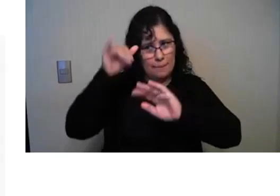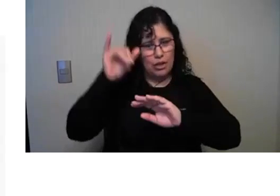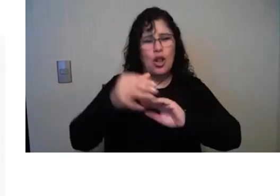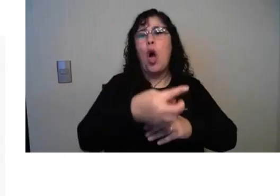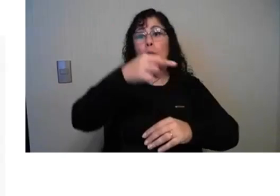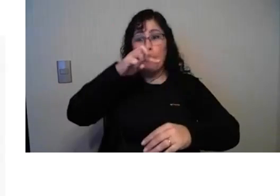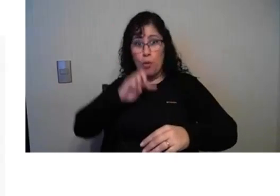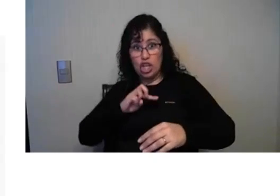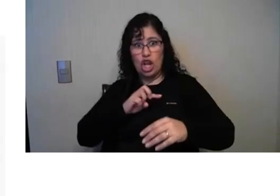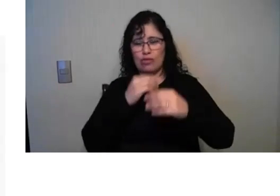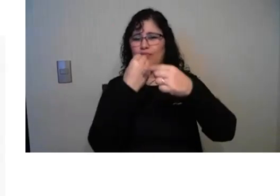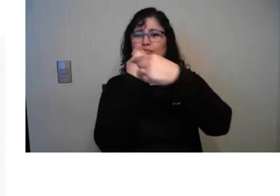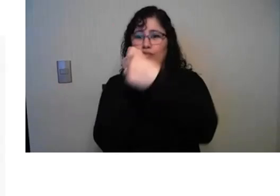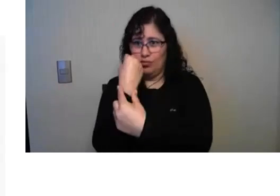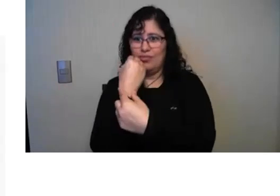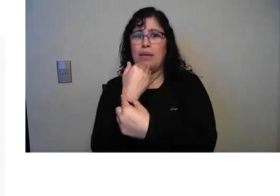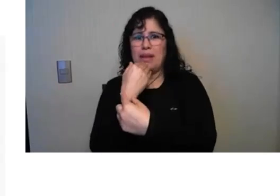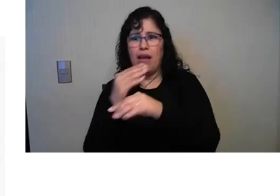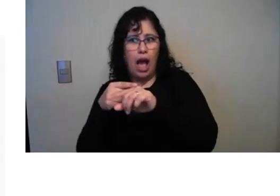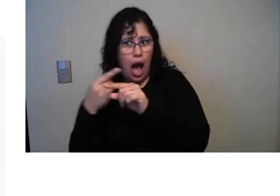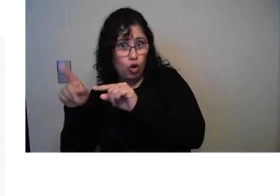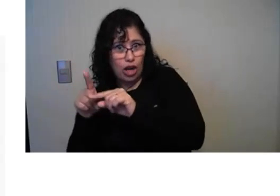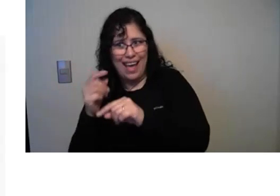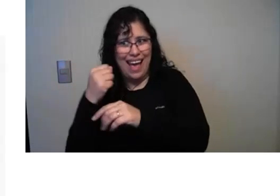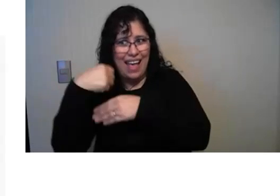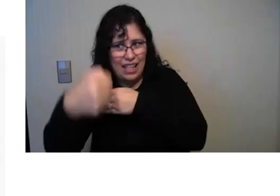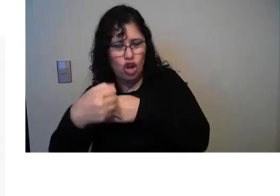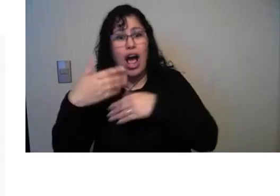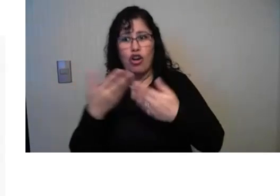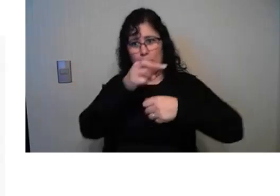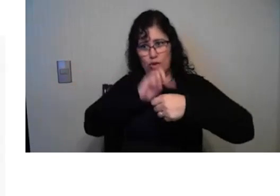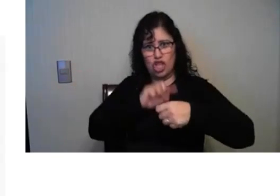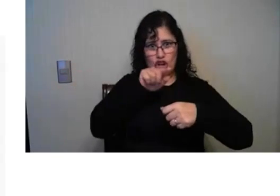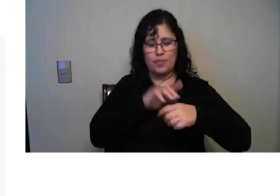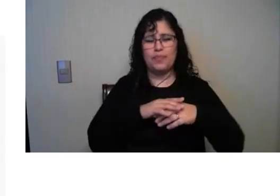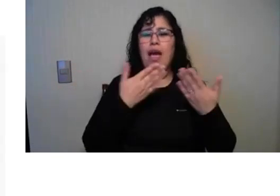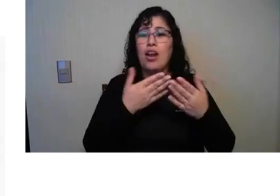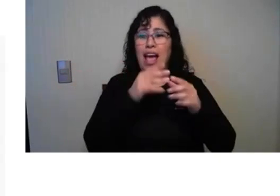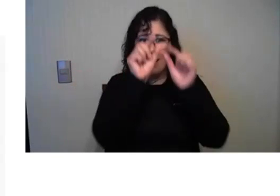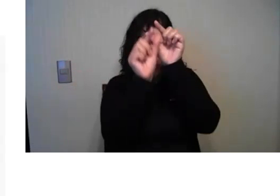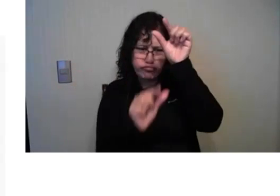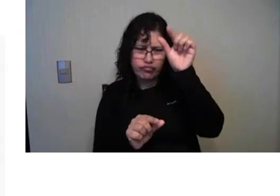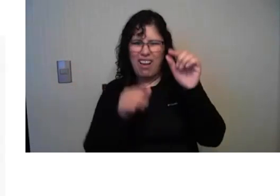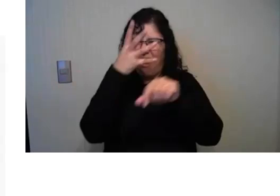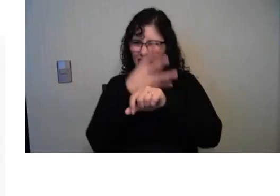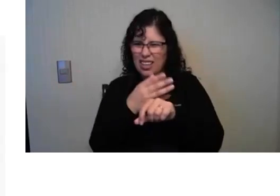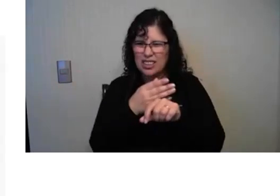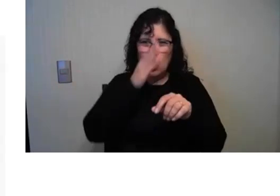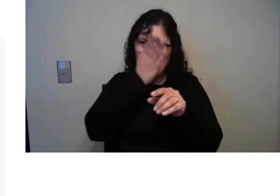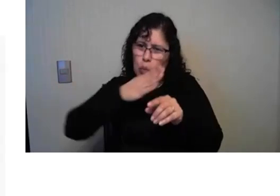tronco encefálico, ¿ya? Y la médula espinal. La médula espinal tiene estos surcos,